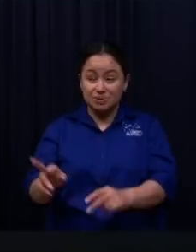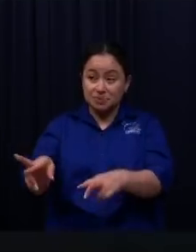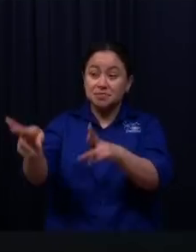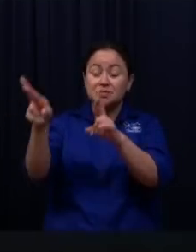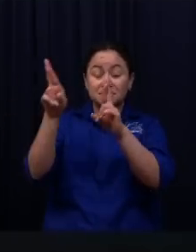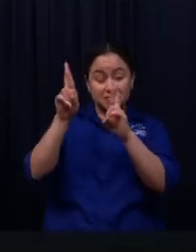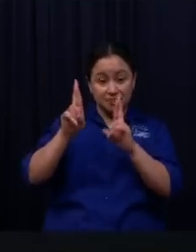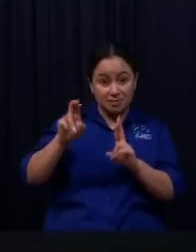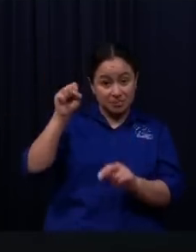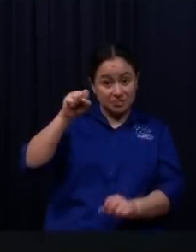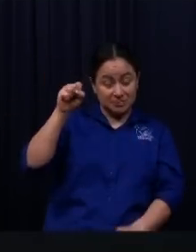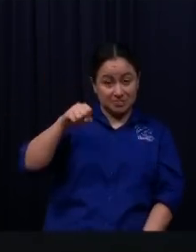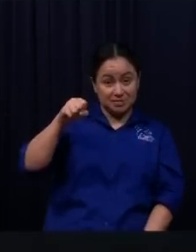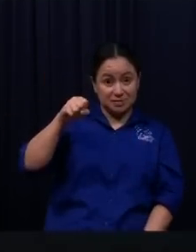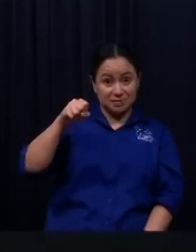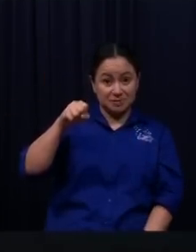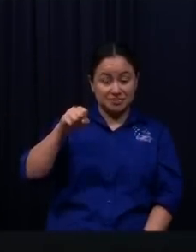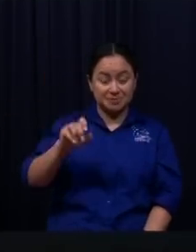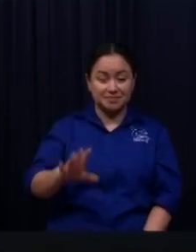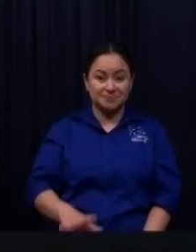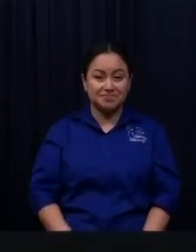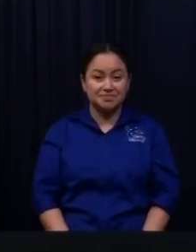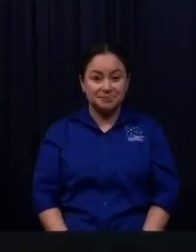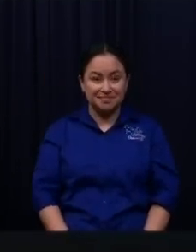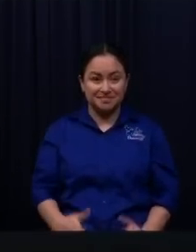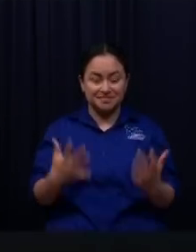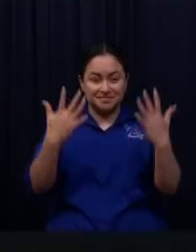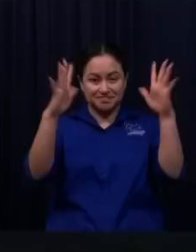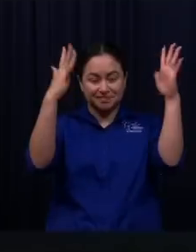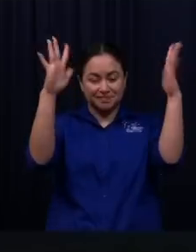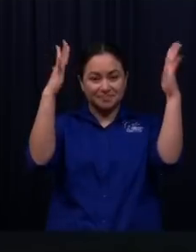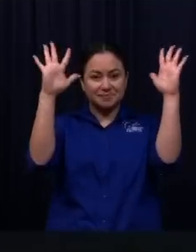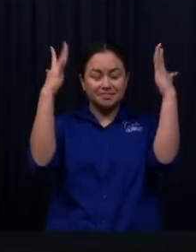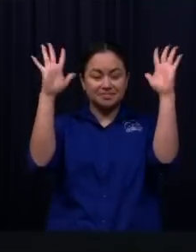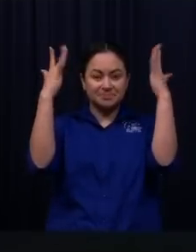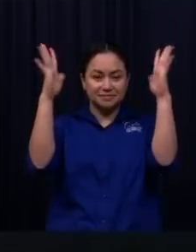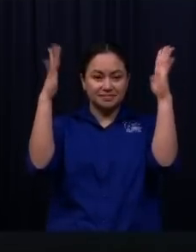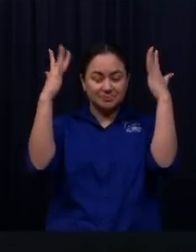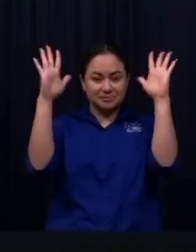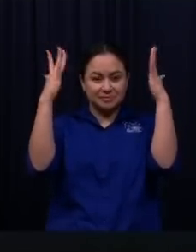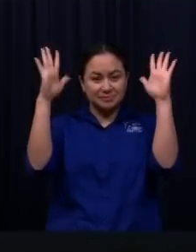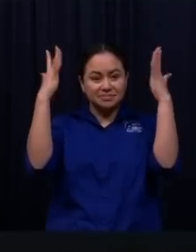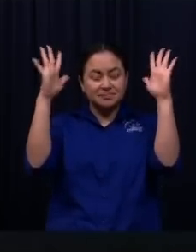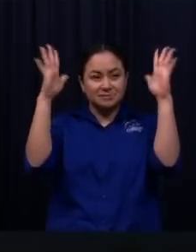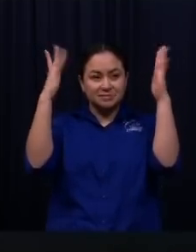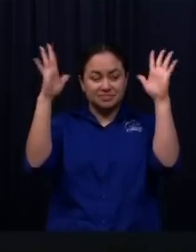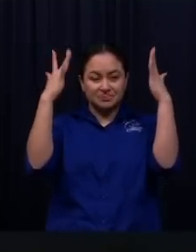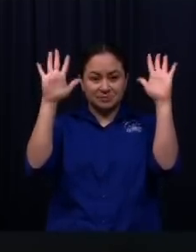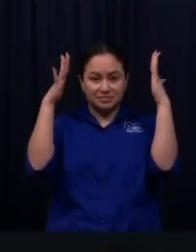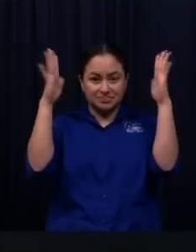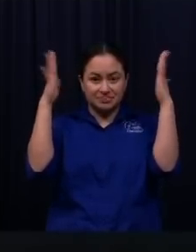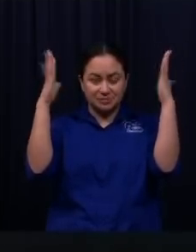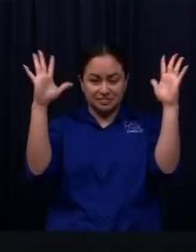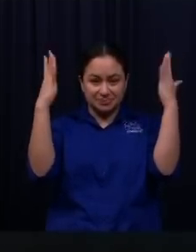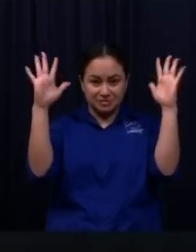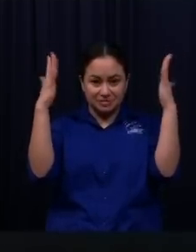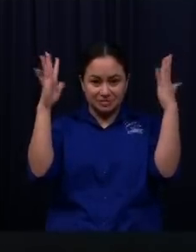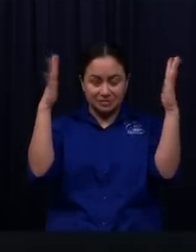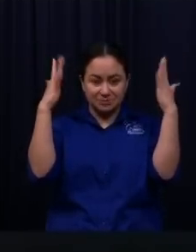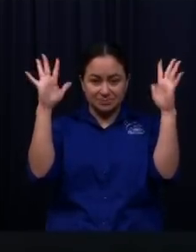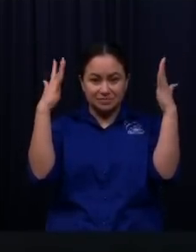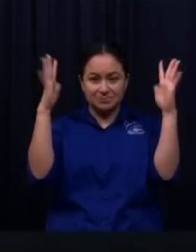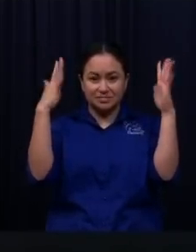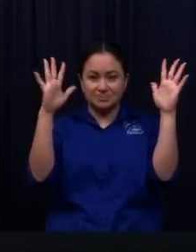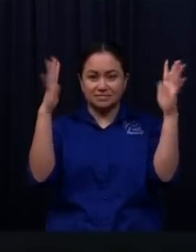¿verdad? Entonces, denle un aplauso al Rey bendito. Entonces, eso fue impresionante. Ahora, esto me lleva